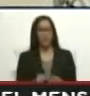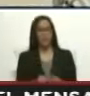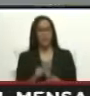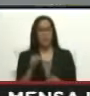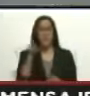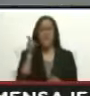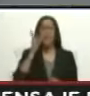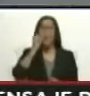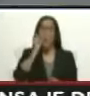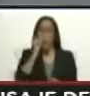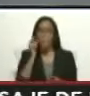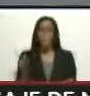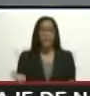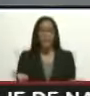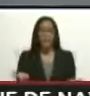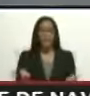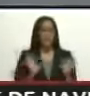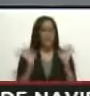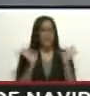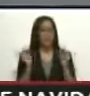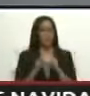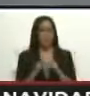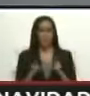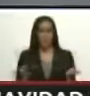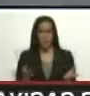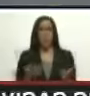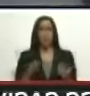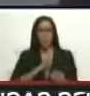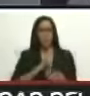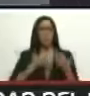hombre anónimo, empresario,